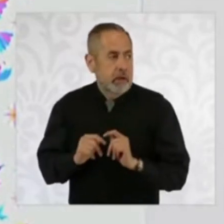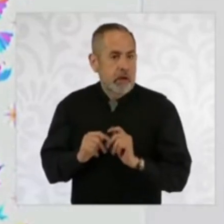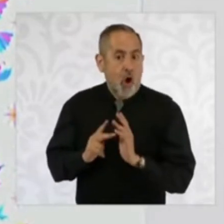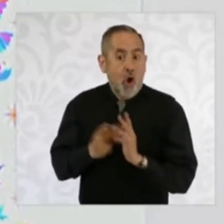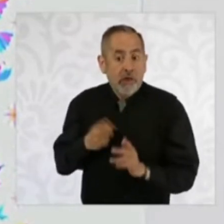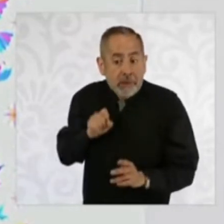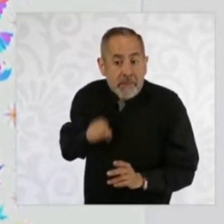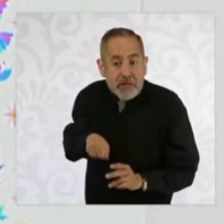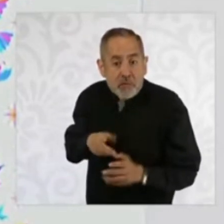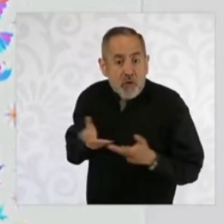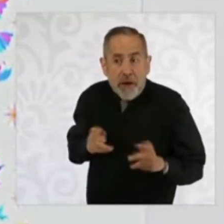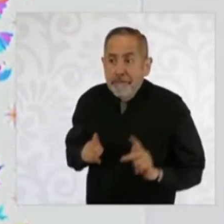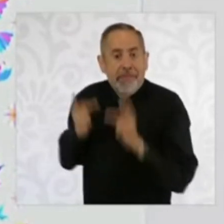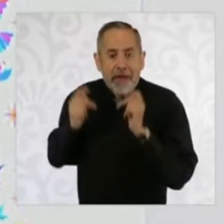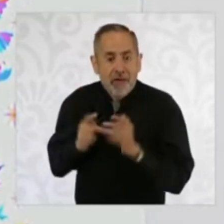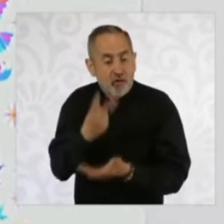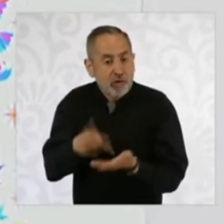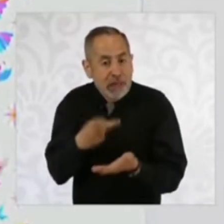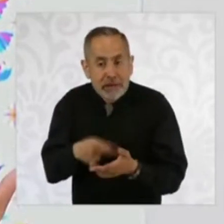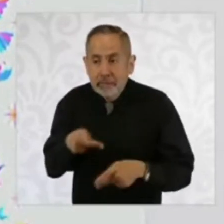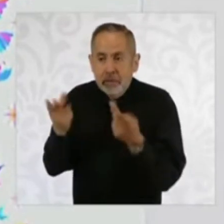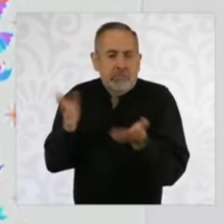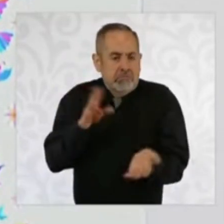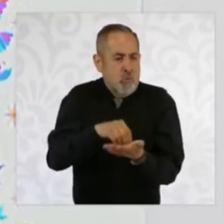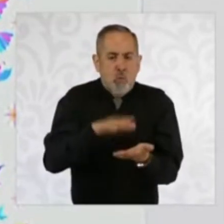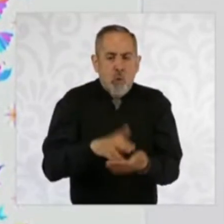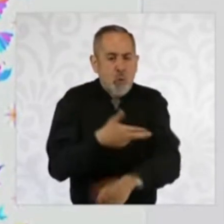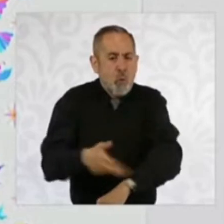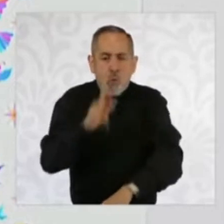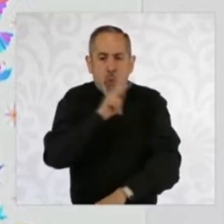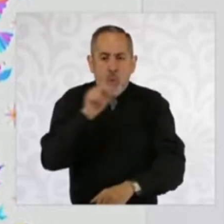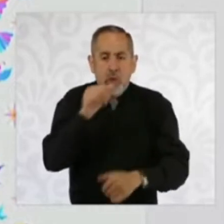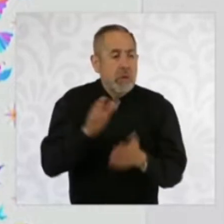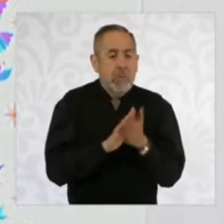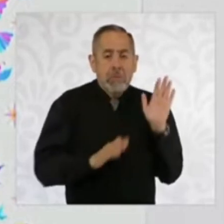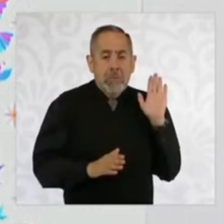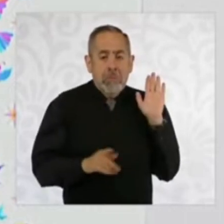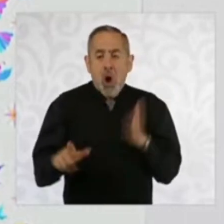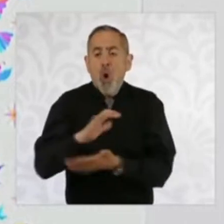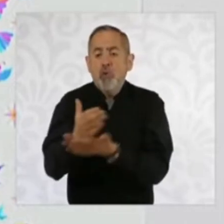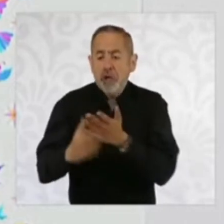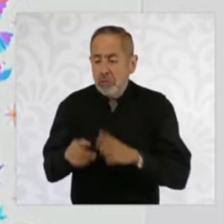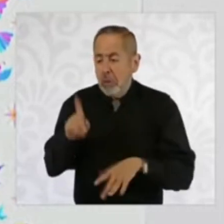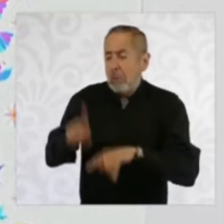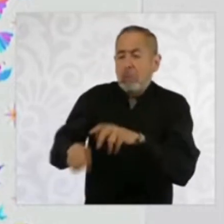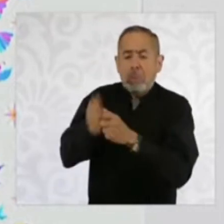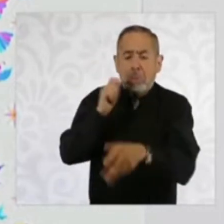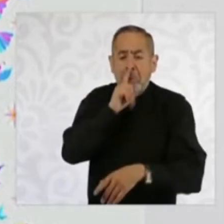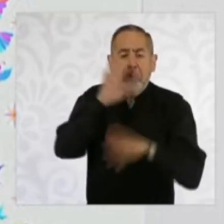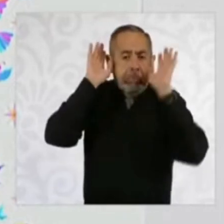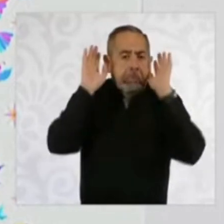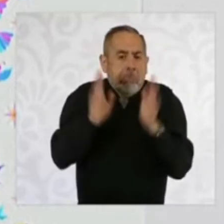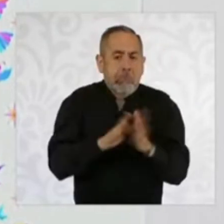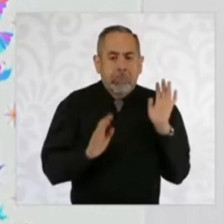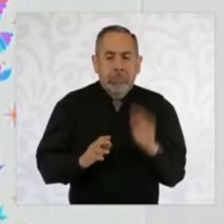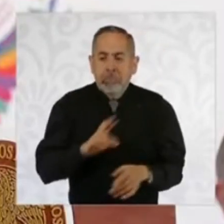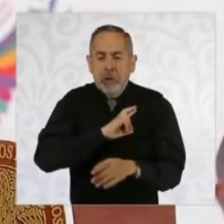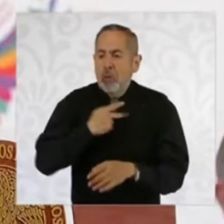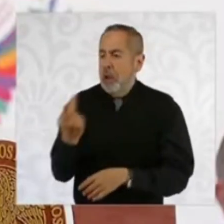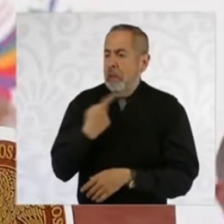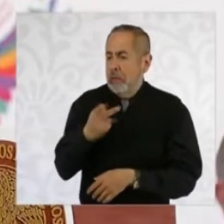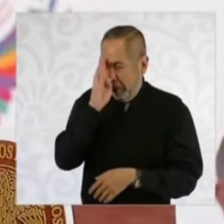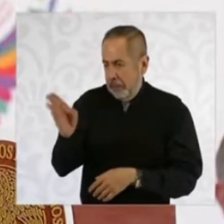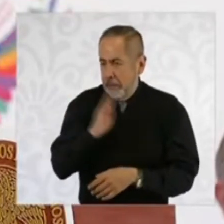o sencillamente, como no está registrado en ningún lado, sino que es un contrato de propiedad o un contrato de compraventa privado,